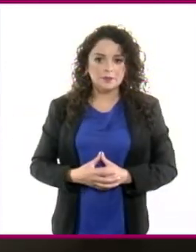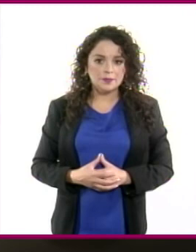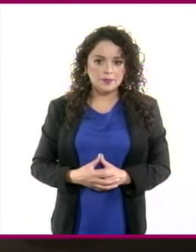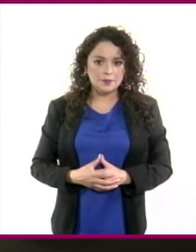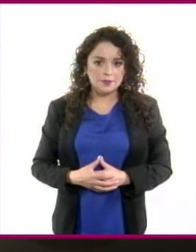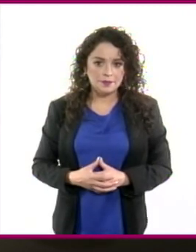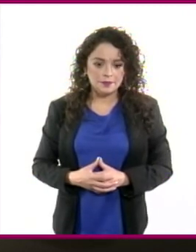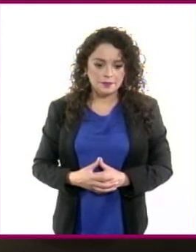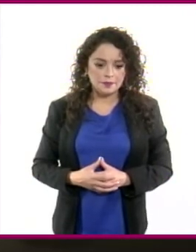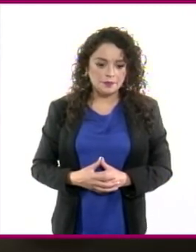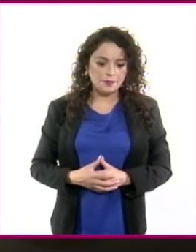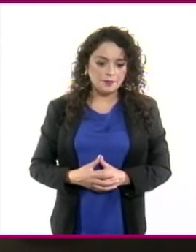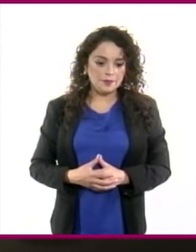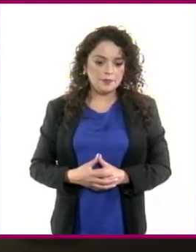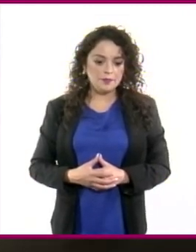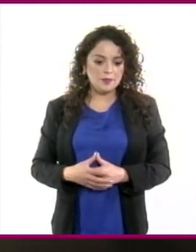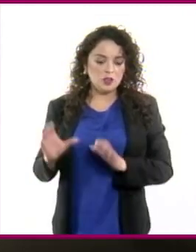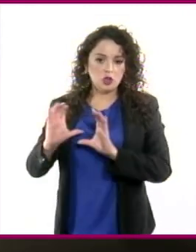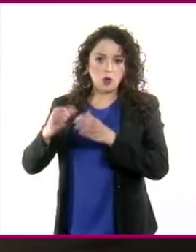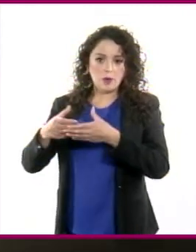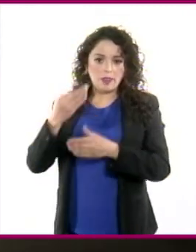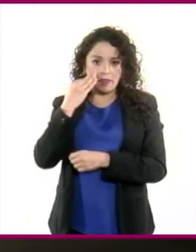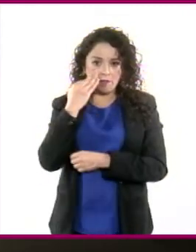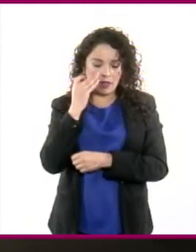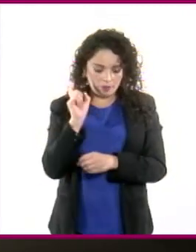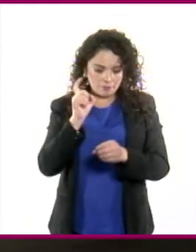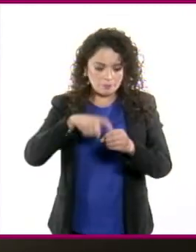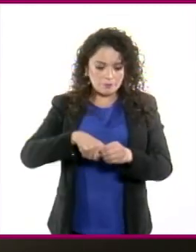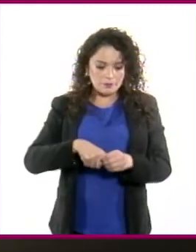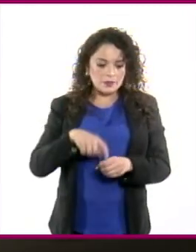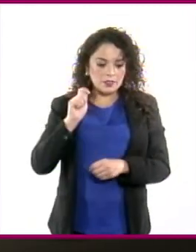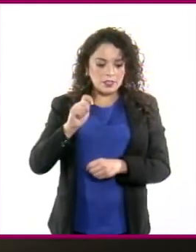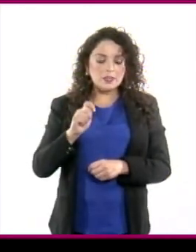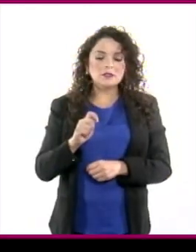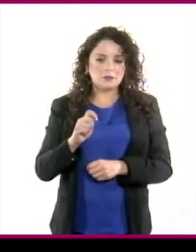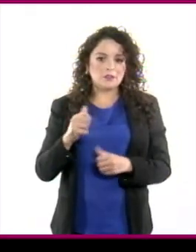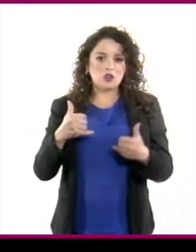jovenesencasa.cef.gov.mx y unirte a nuestra comunidad de Facebook buscando Jóvenes en